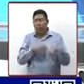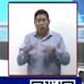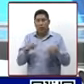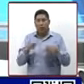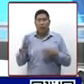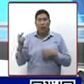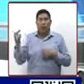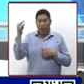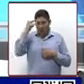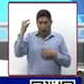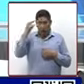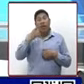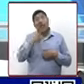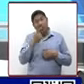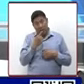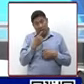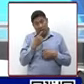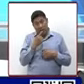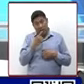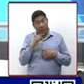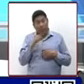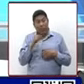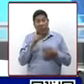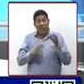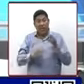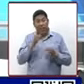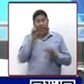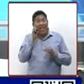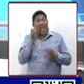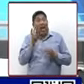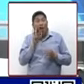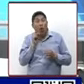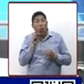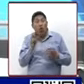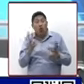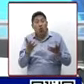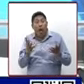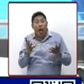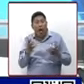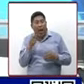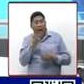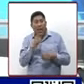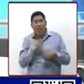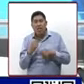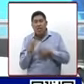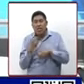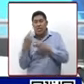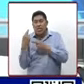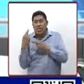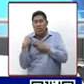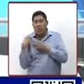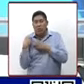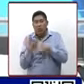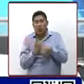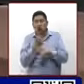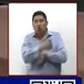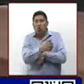la ciudad del Alto. Es más, afirman que si Evo no se presenta, él sería responsable si pierden la sigla.